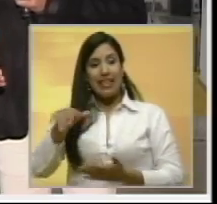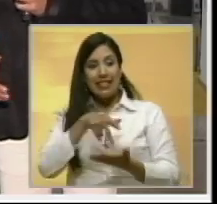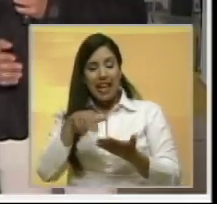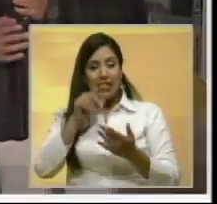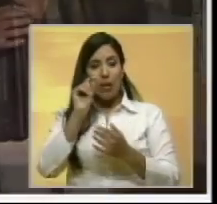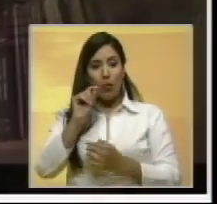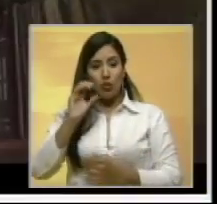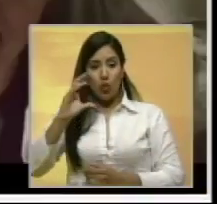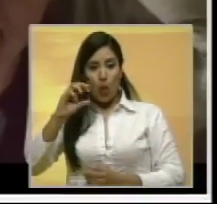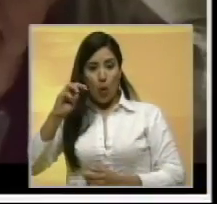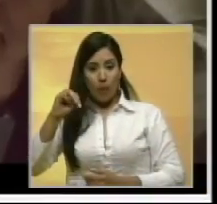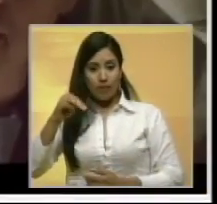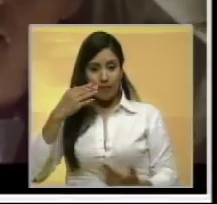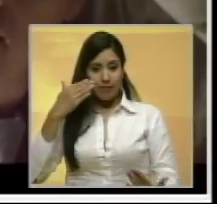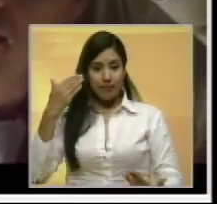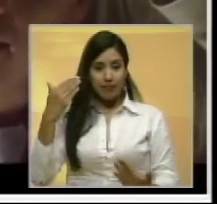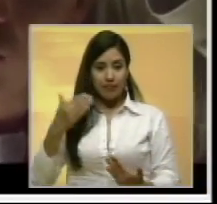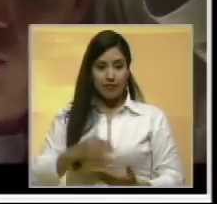www.salsaproyectoa.com.